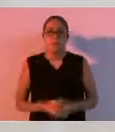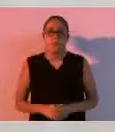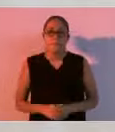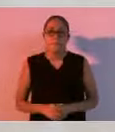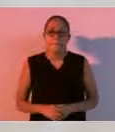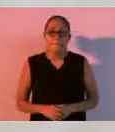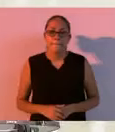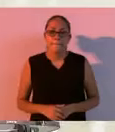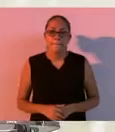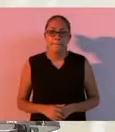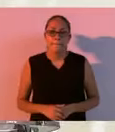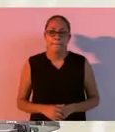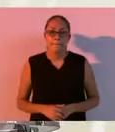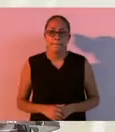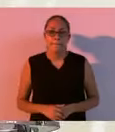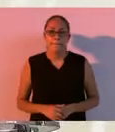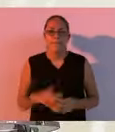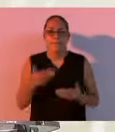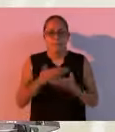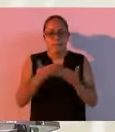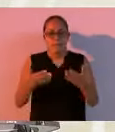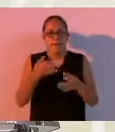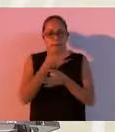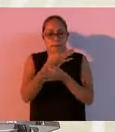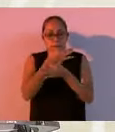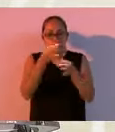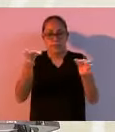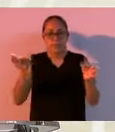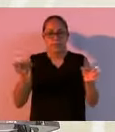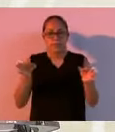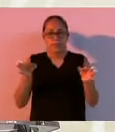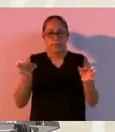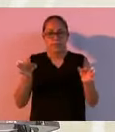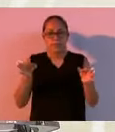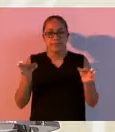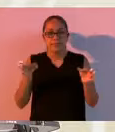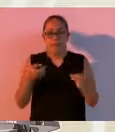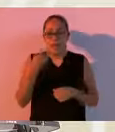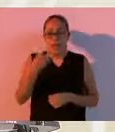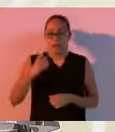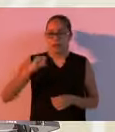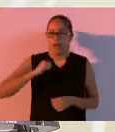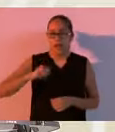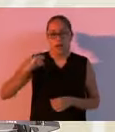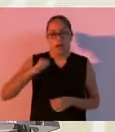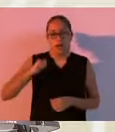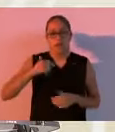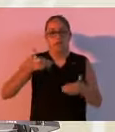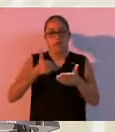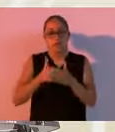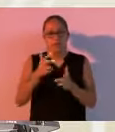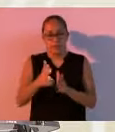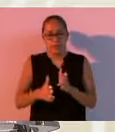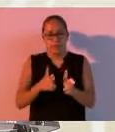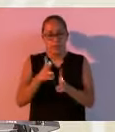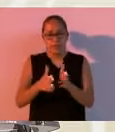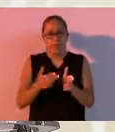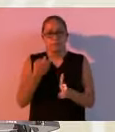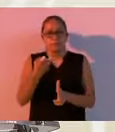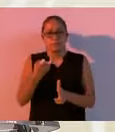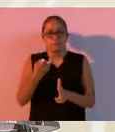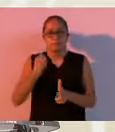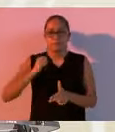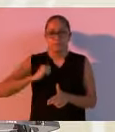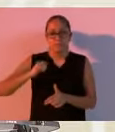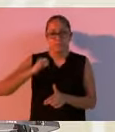Entonces, el mensaje es que estas antiguas estaciones de tren, estas antiguas infraestructuras que quedaron